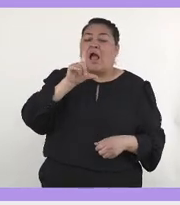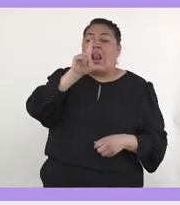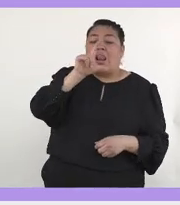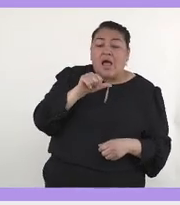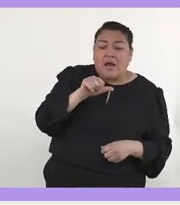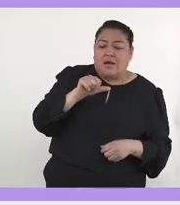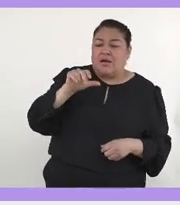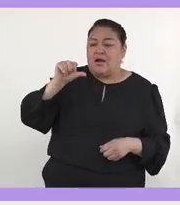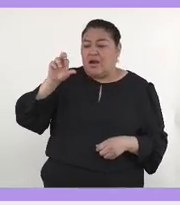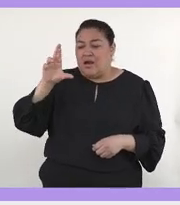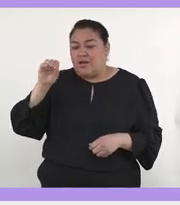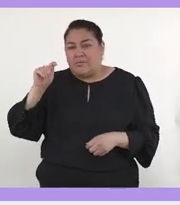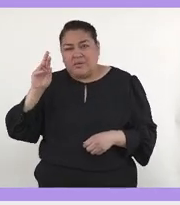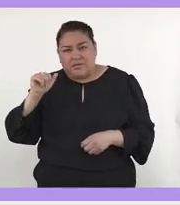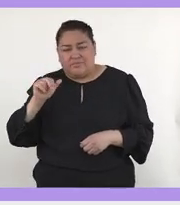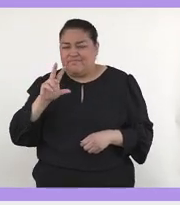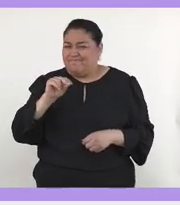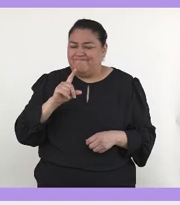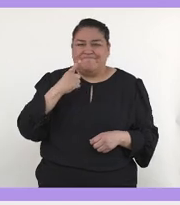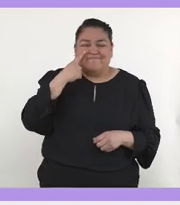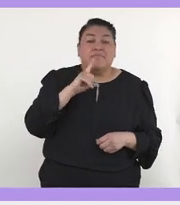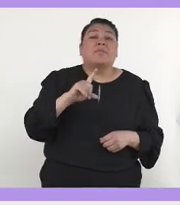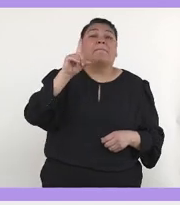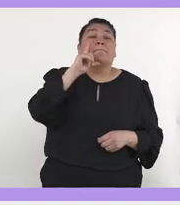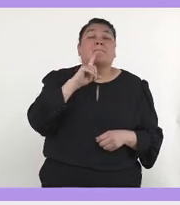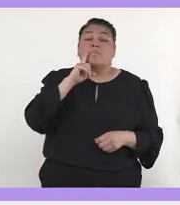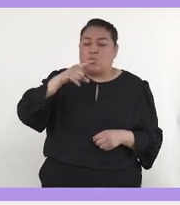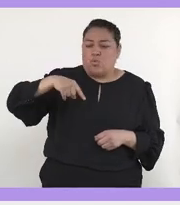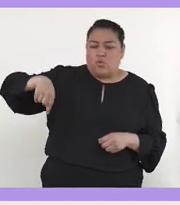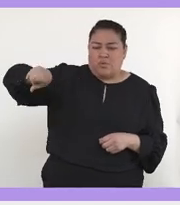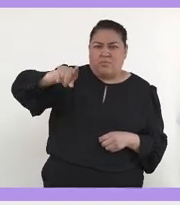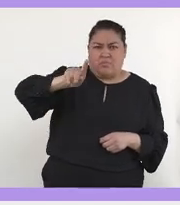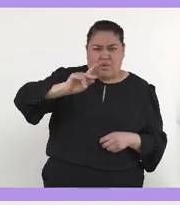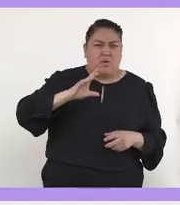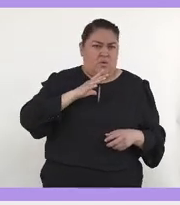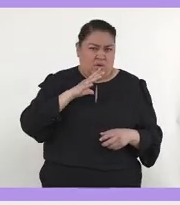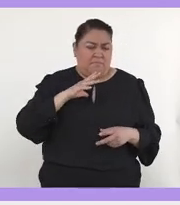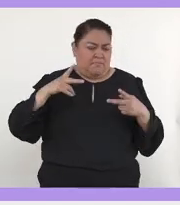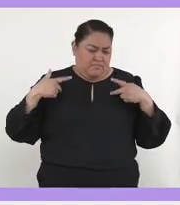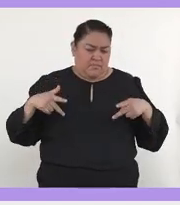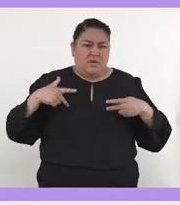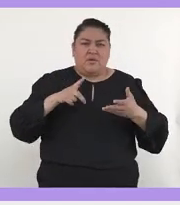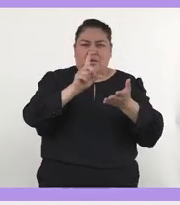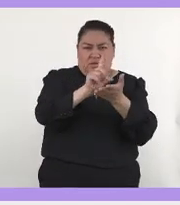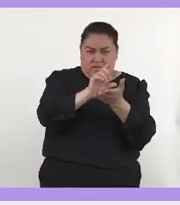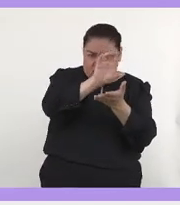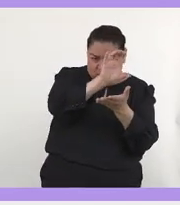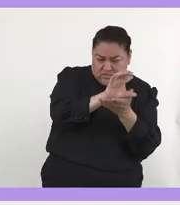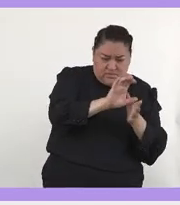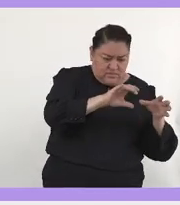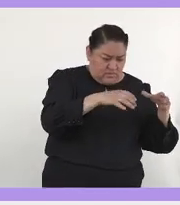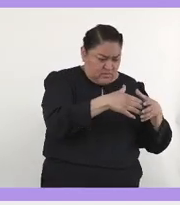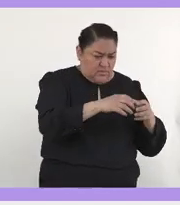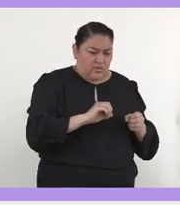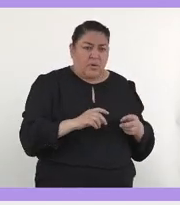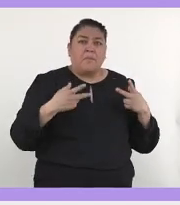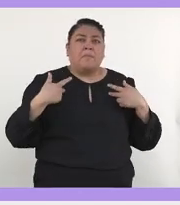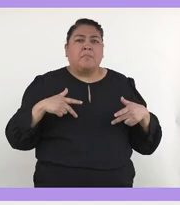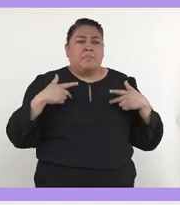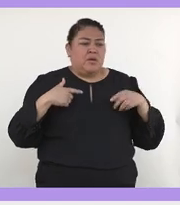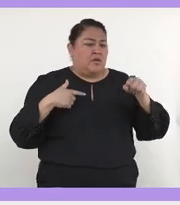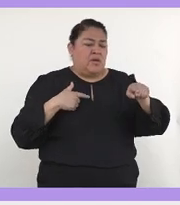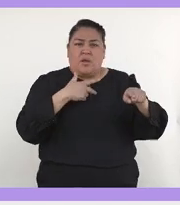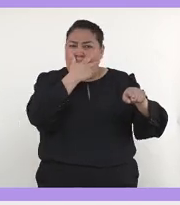es con en el caso de las mujeres pero también hay que pensar en las personas con discapacidad y hay que pensar por ejemplo en las personas no binarias